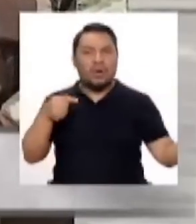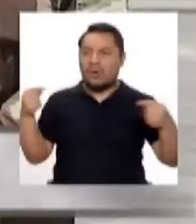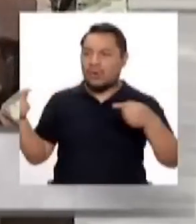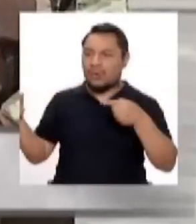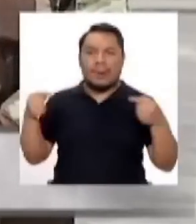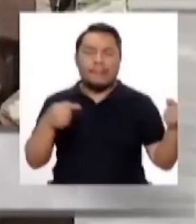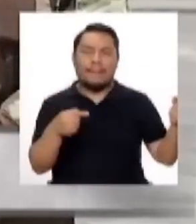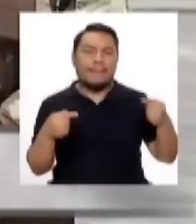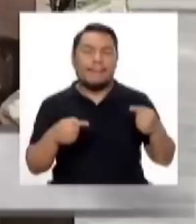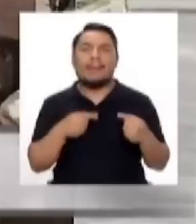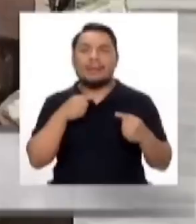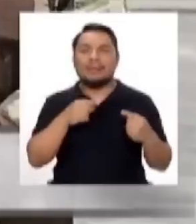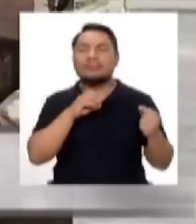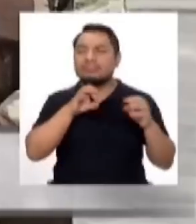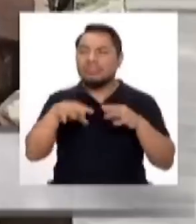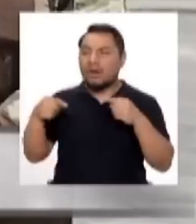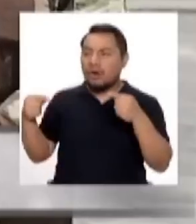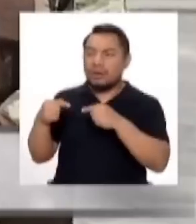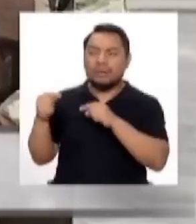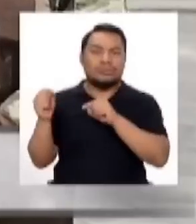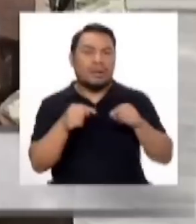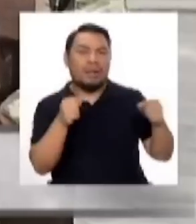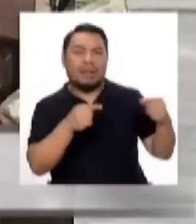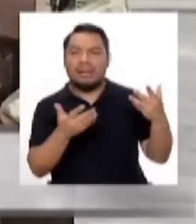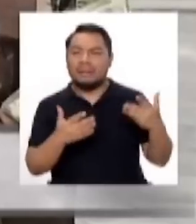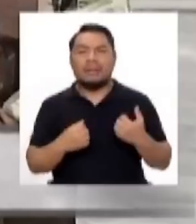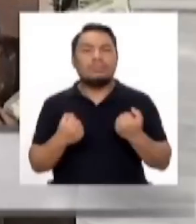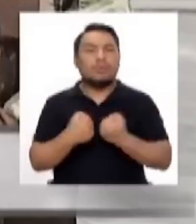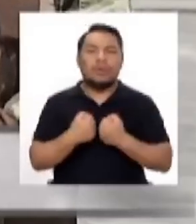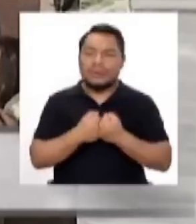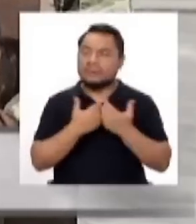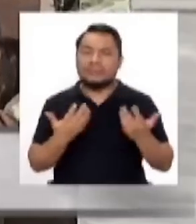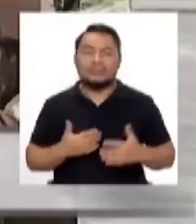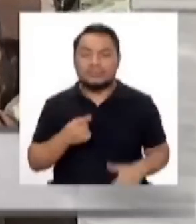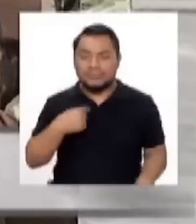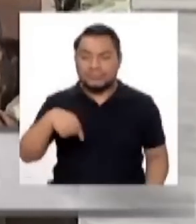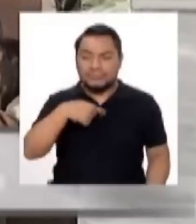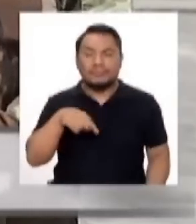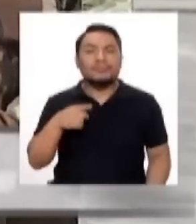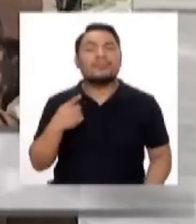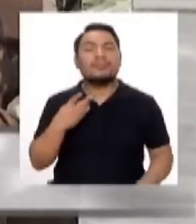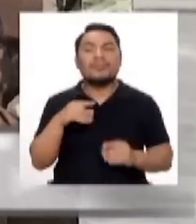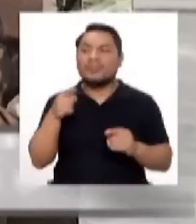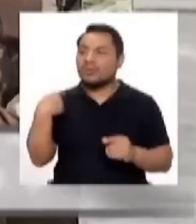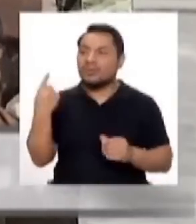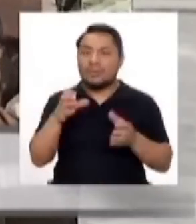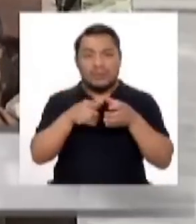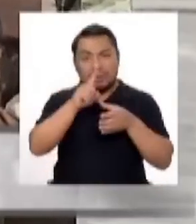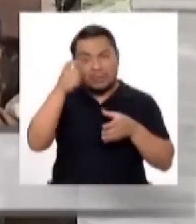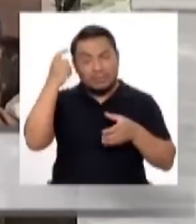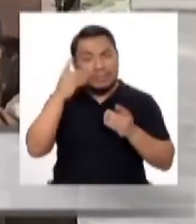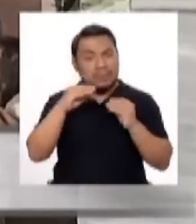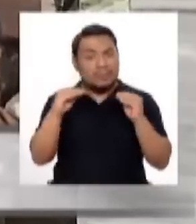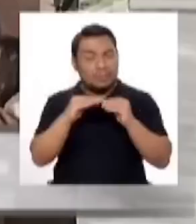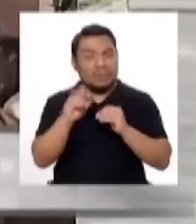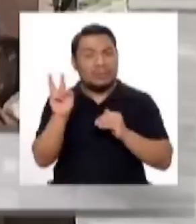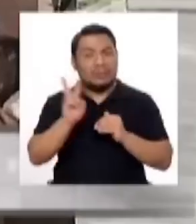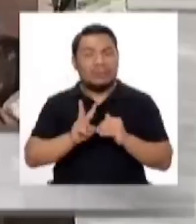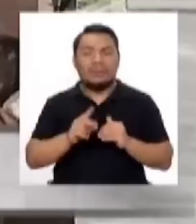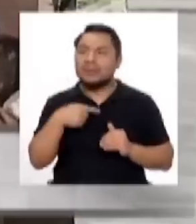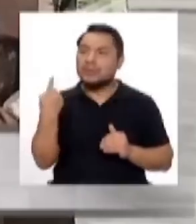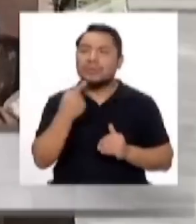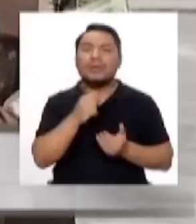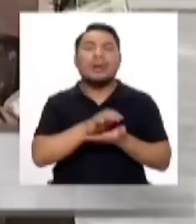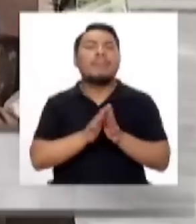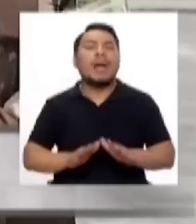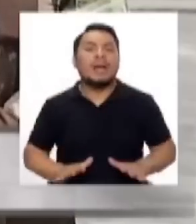de odio y de violencia. Nosotros somos, como Demócrata Verde, somos pacifistas y le hemos pedido que